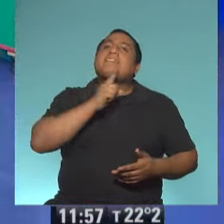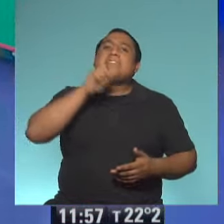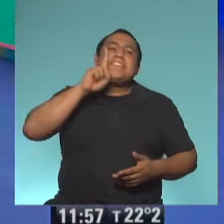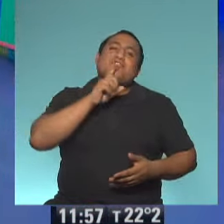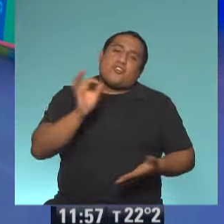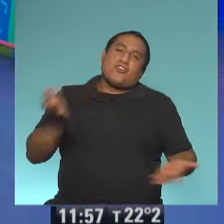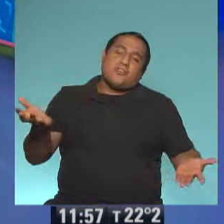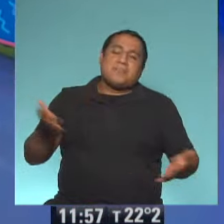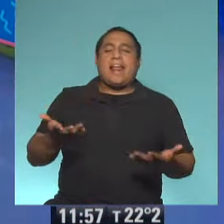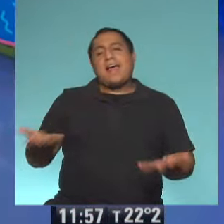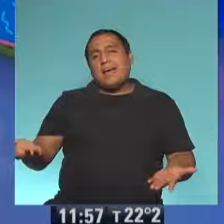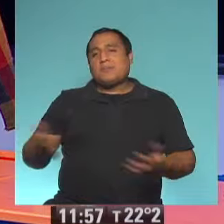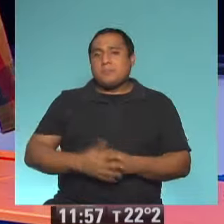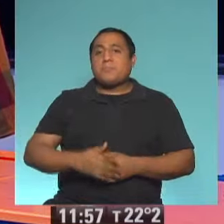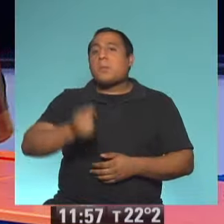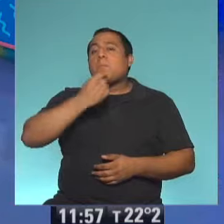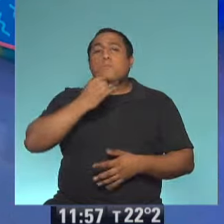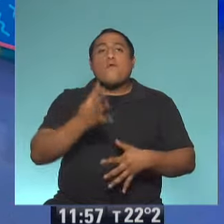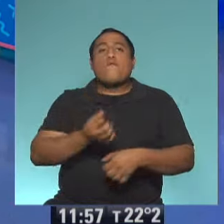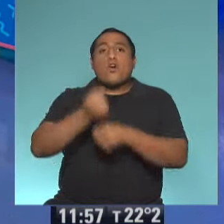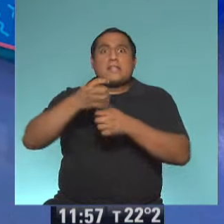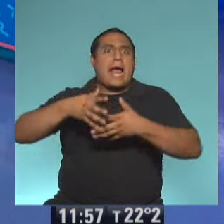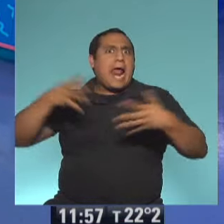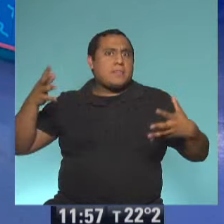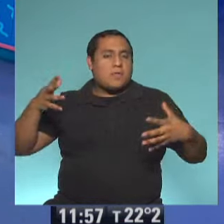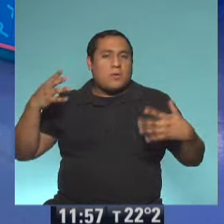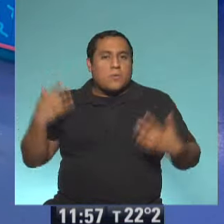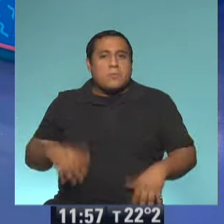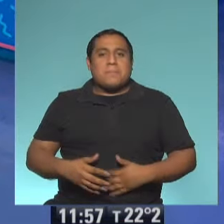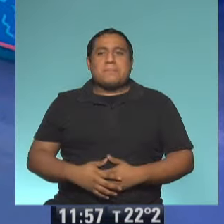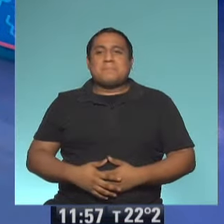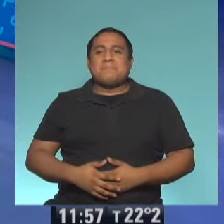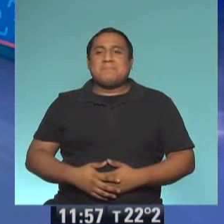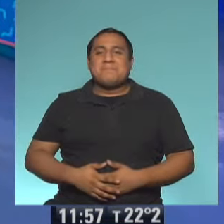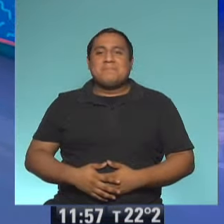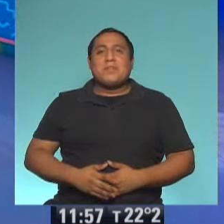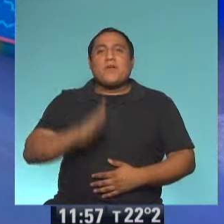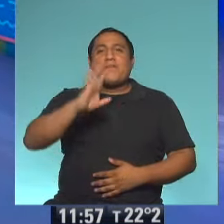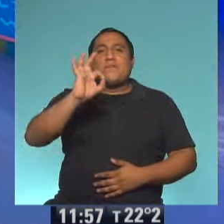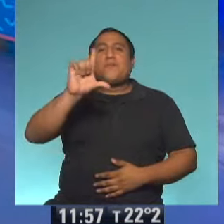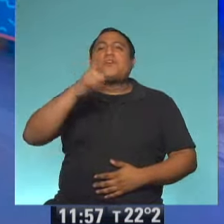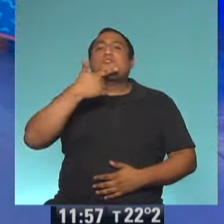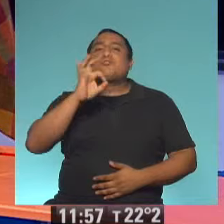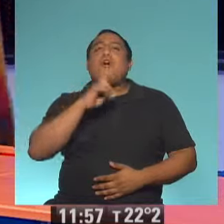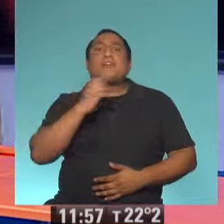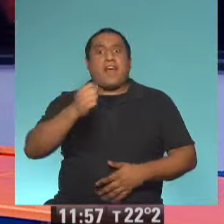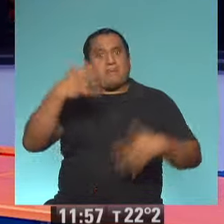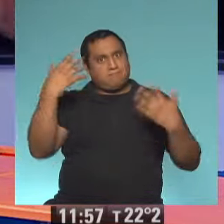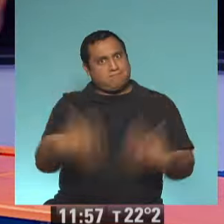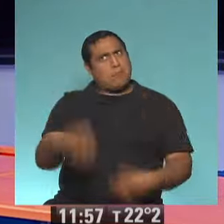Zapatito. Y claro. Si quiero decir una bolsa muy grande. Ay, ¿bolsa grande? Bolsota. Una bolsota.